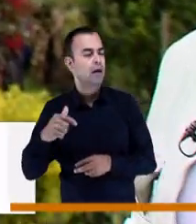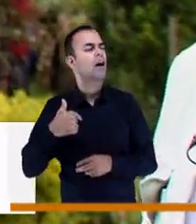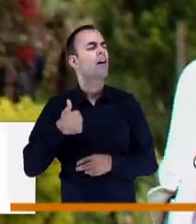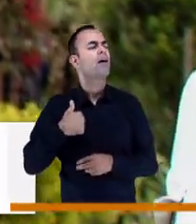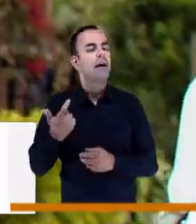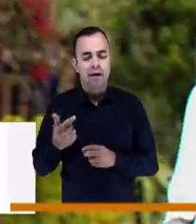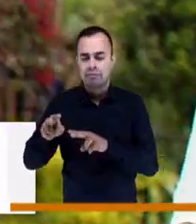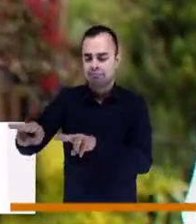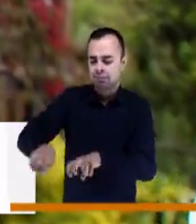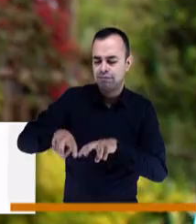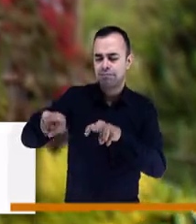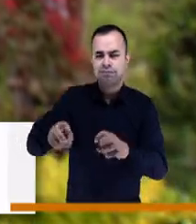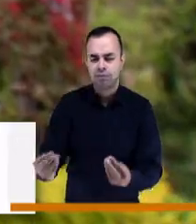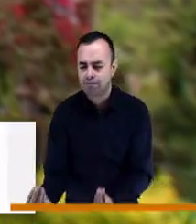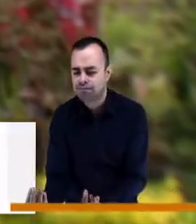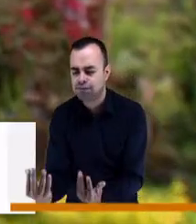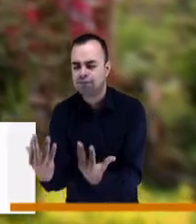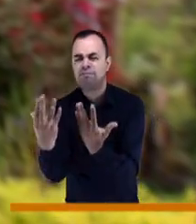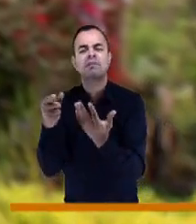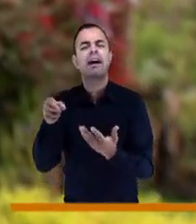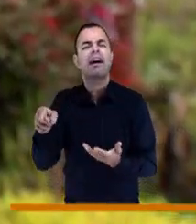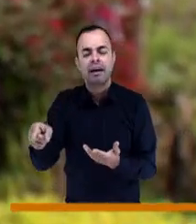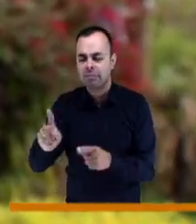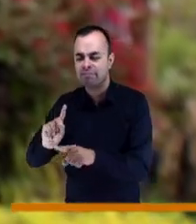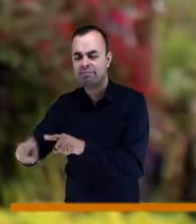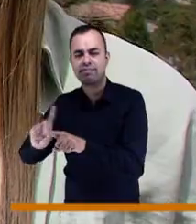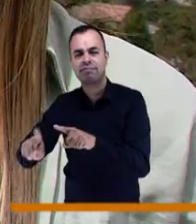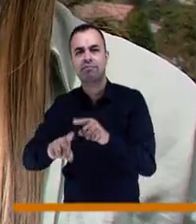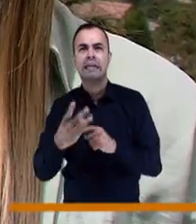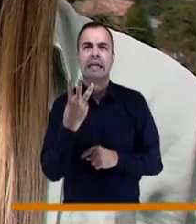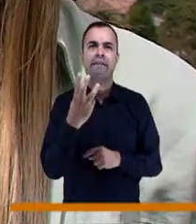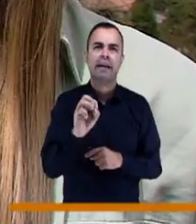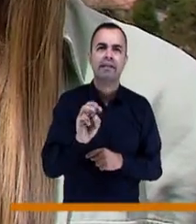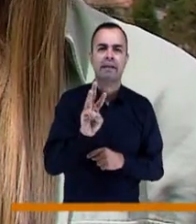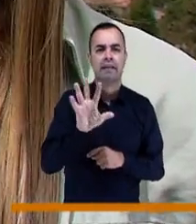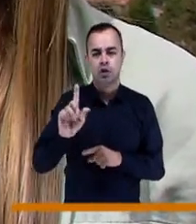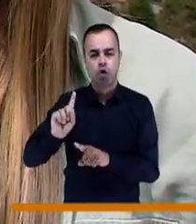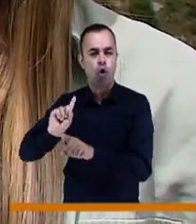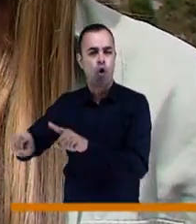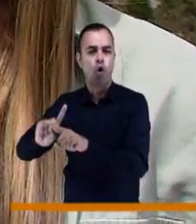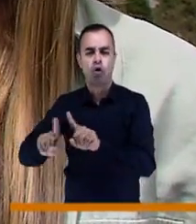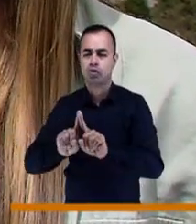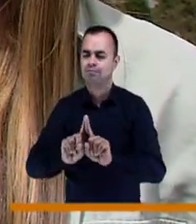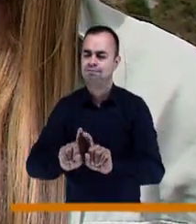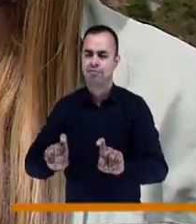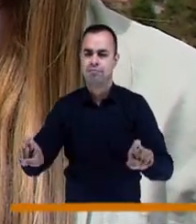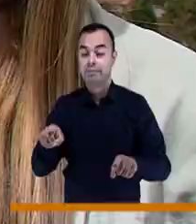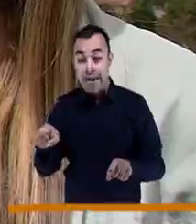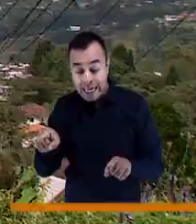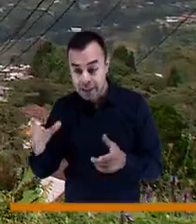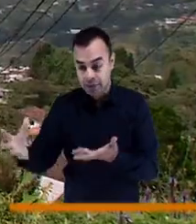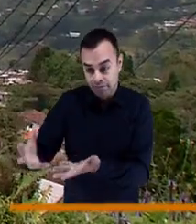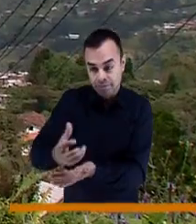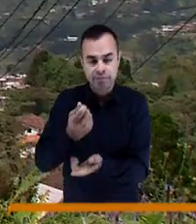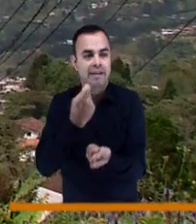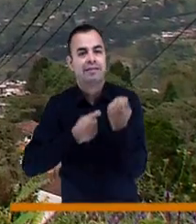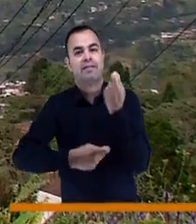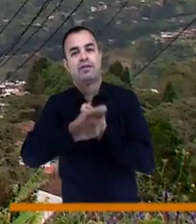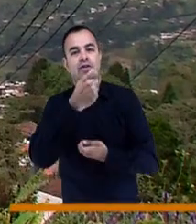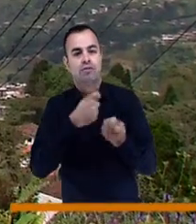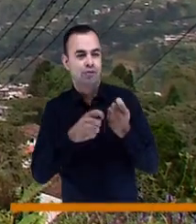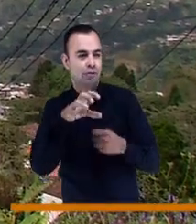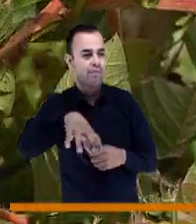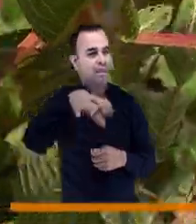agroecológica y tengo una variedad de unos 30 35 productos todos mis productos los llevamos Pues a los mercados campesinos Yo trabajo